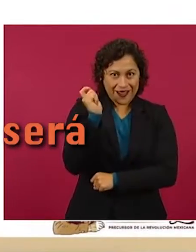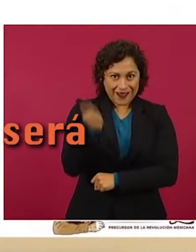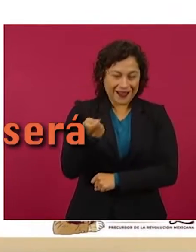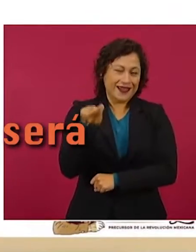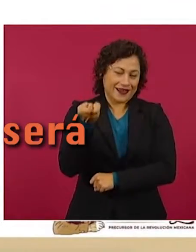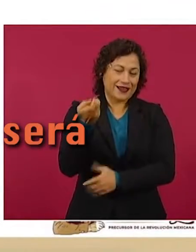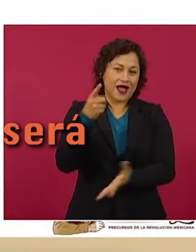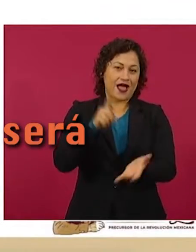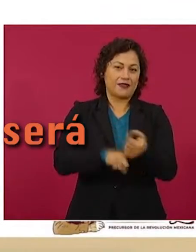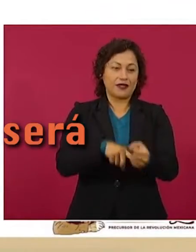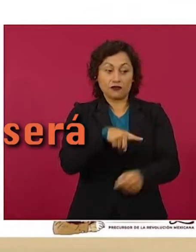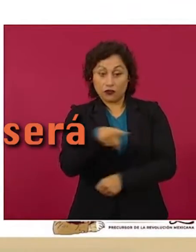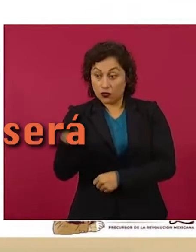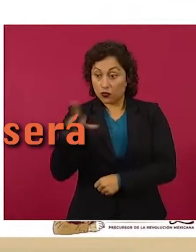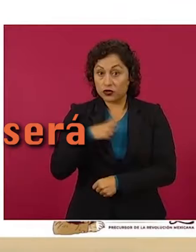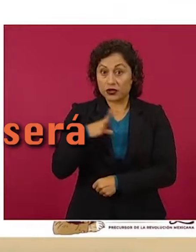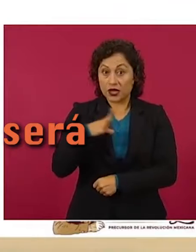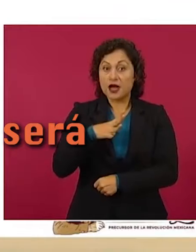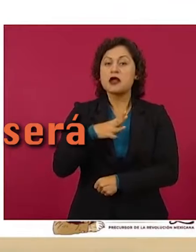un pago de